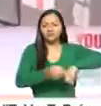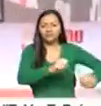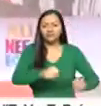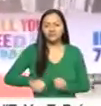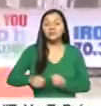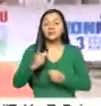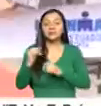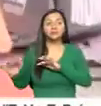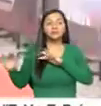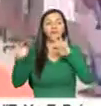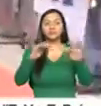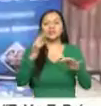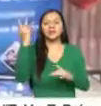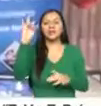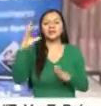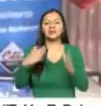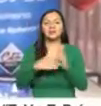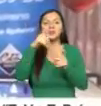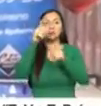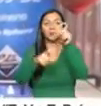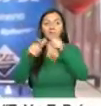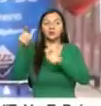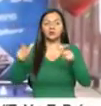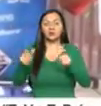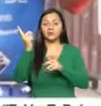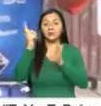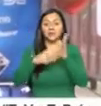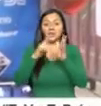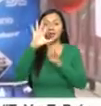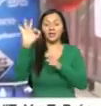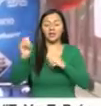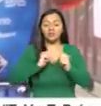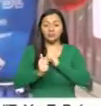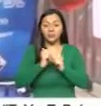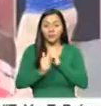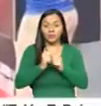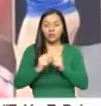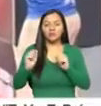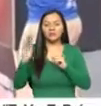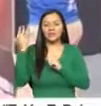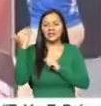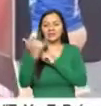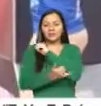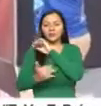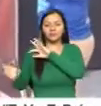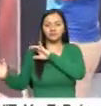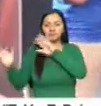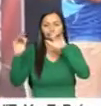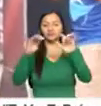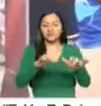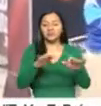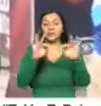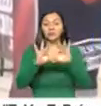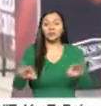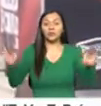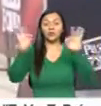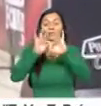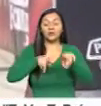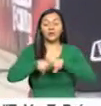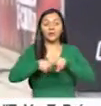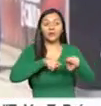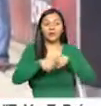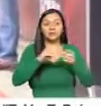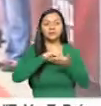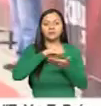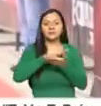de 17.000 personas y cerca de 1.500 atletas provenientes de 15 países. Esta importante competencia que